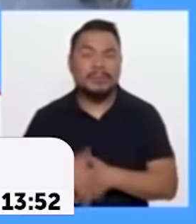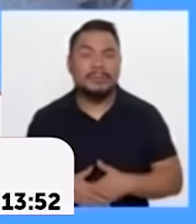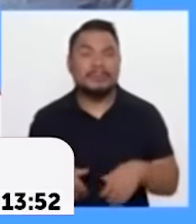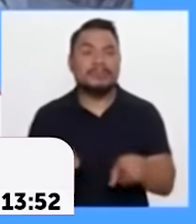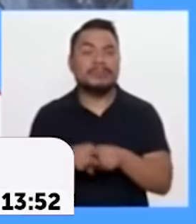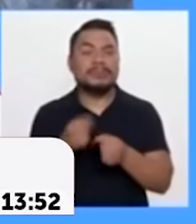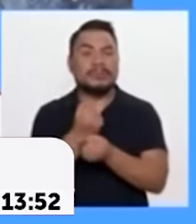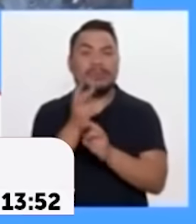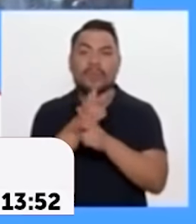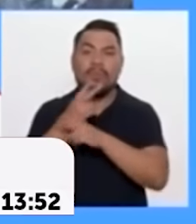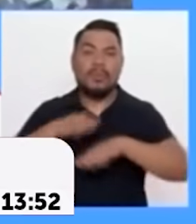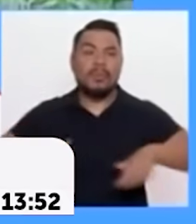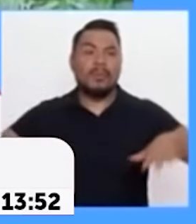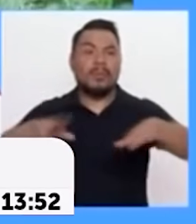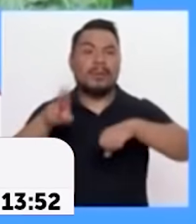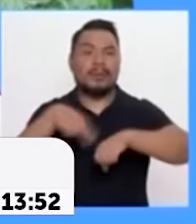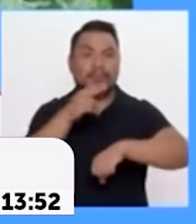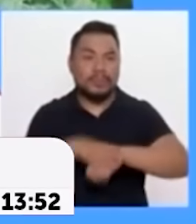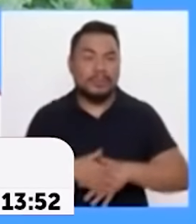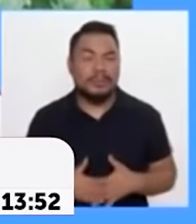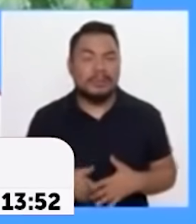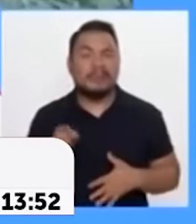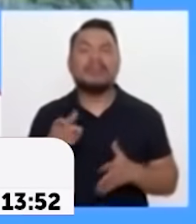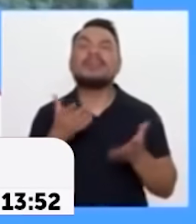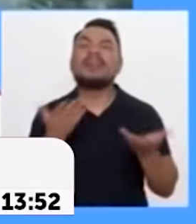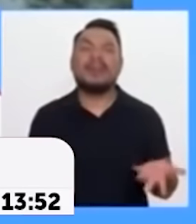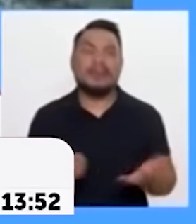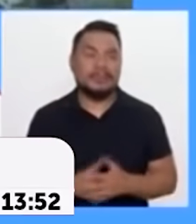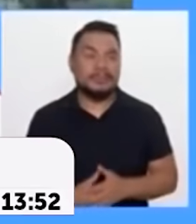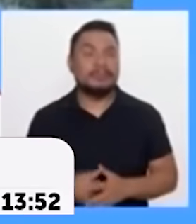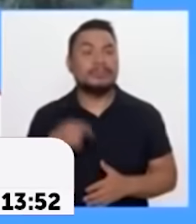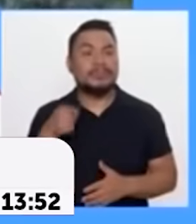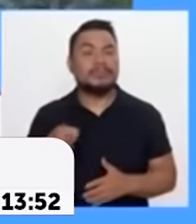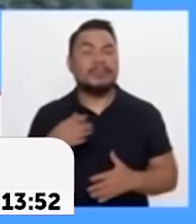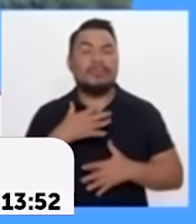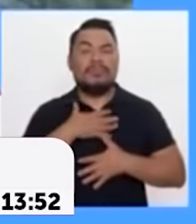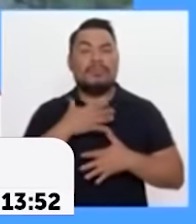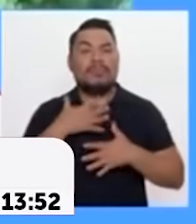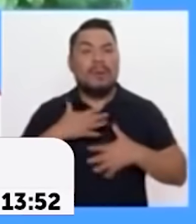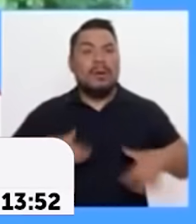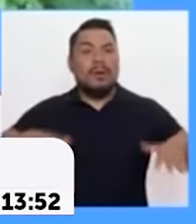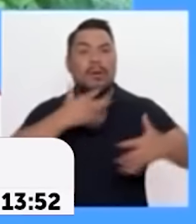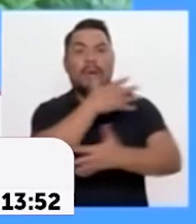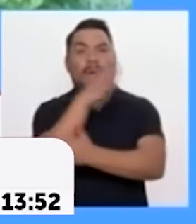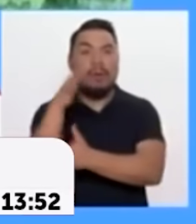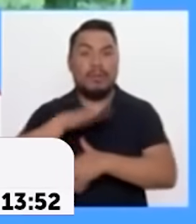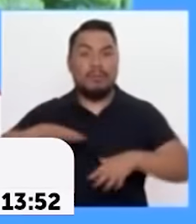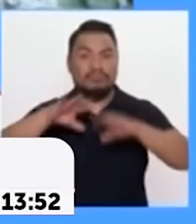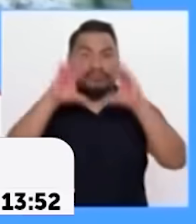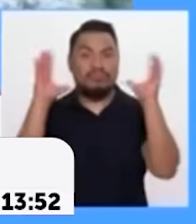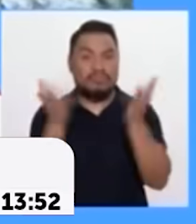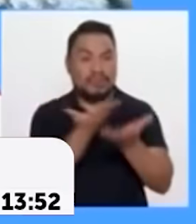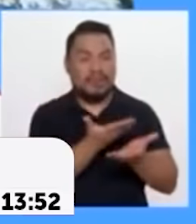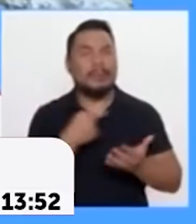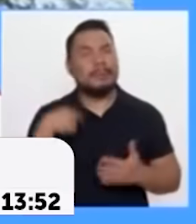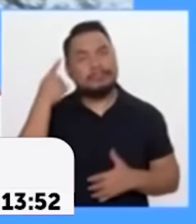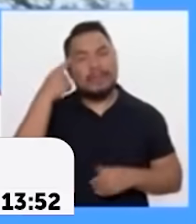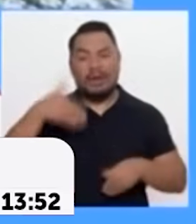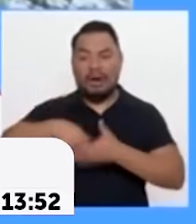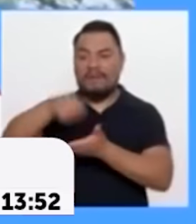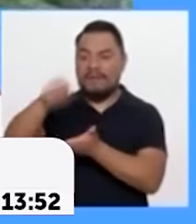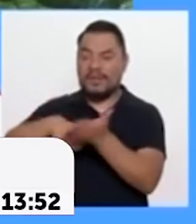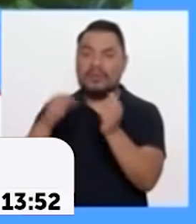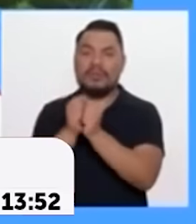naturales que son el pulmón del mundo, firmamos un convenio con la